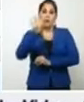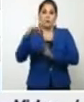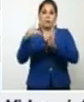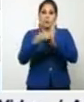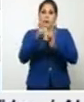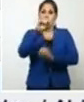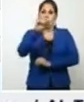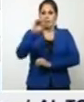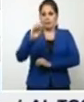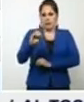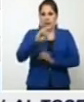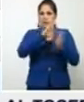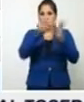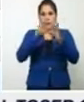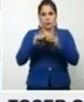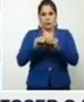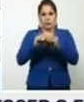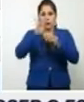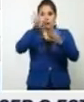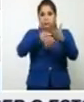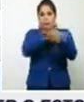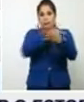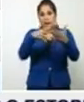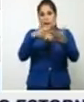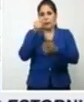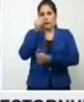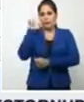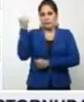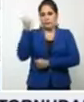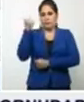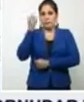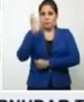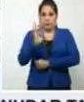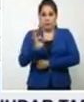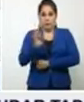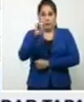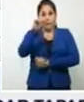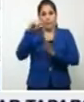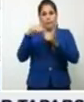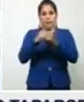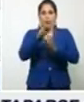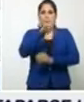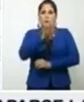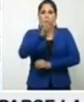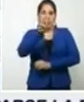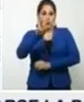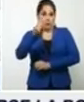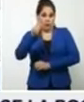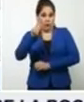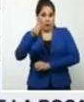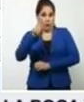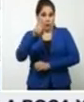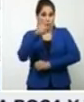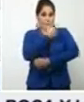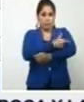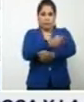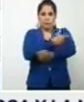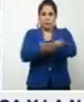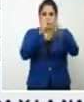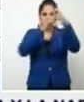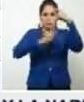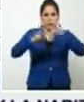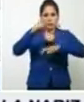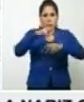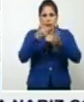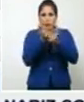94.060 en total. Aquí lo tienen ya en pantalla. De esas 1.431 muestras estudiadas,